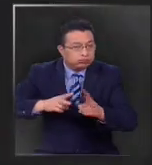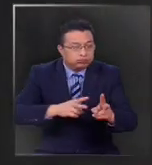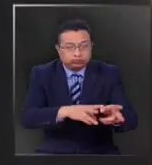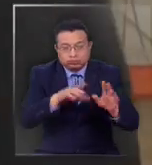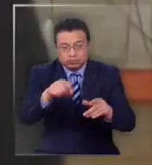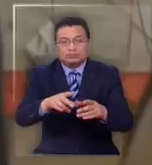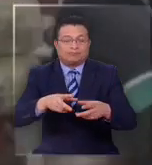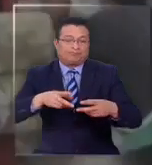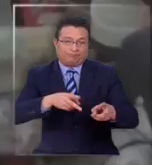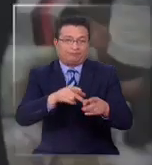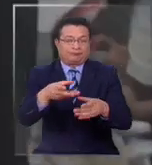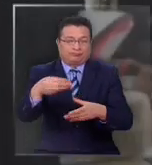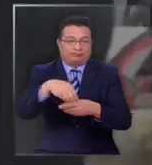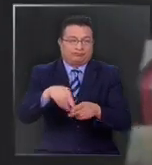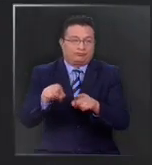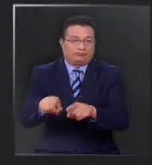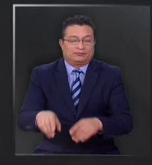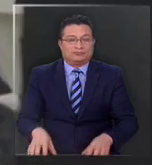del califato.